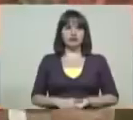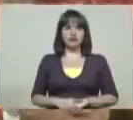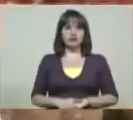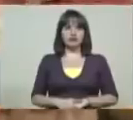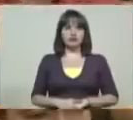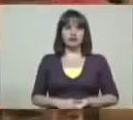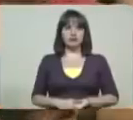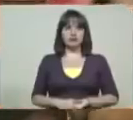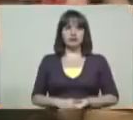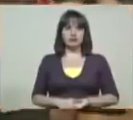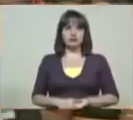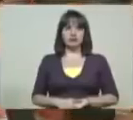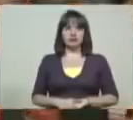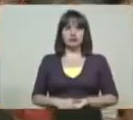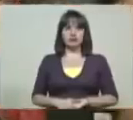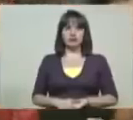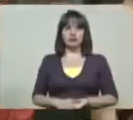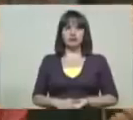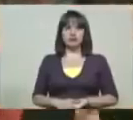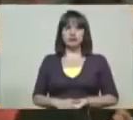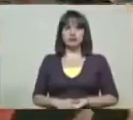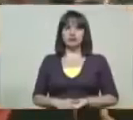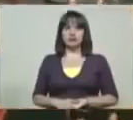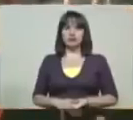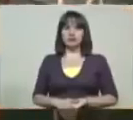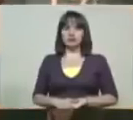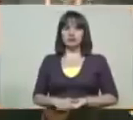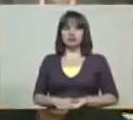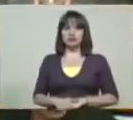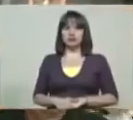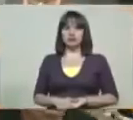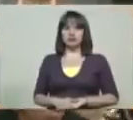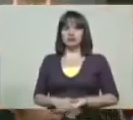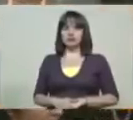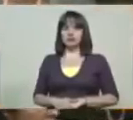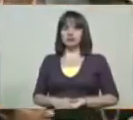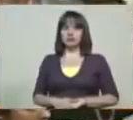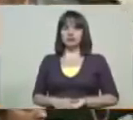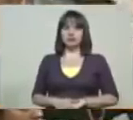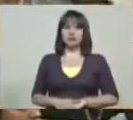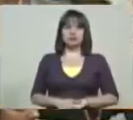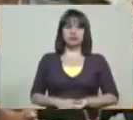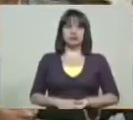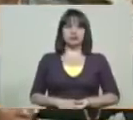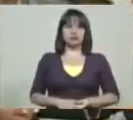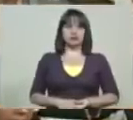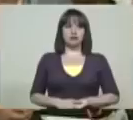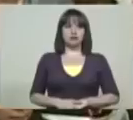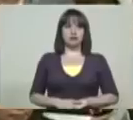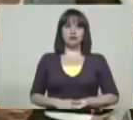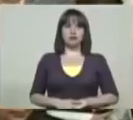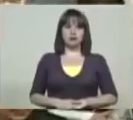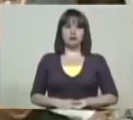Compañeros invitados especiales, Fernando Soto Roja, Farruco Sexto, entre los que veo de los invitados especiales,